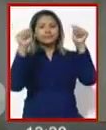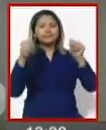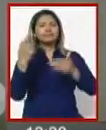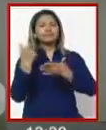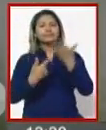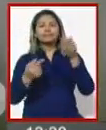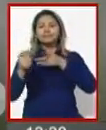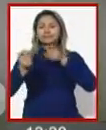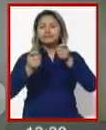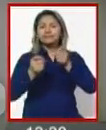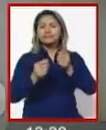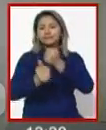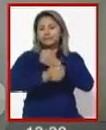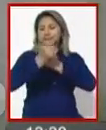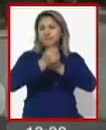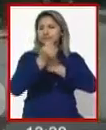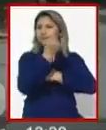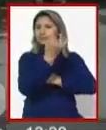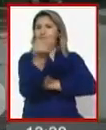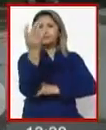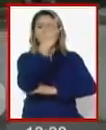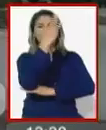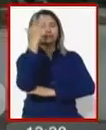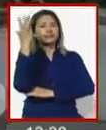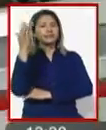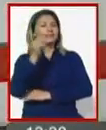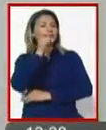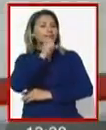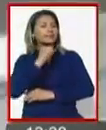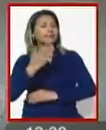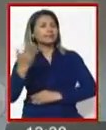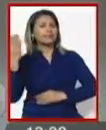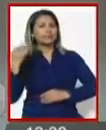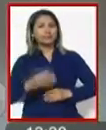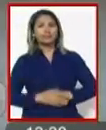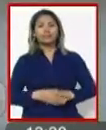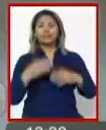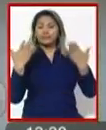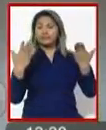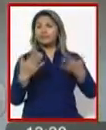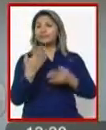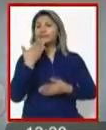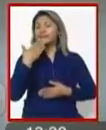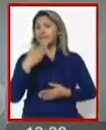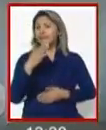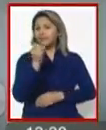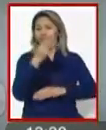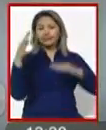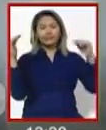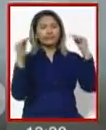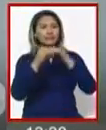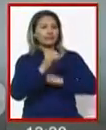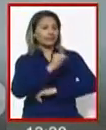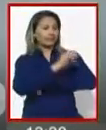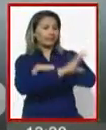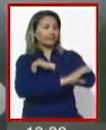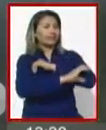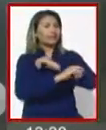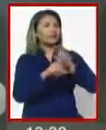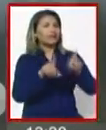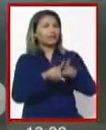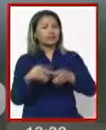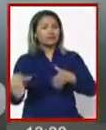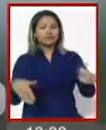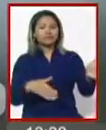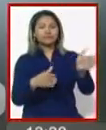ambiente no controlan el riesgo de algunos árboles antiguos. Así se encuentra en muy mal estado la carretera a Camiri, sobre todo